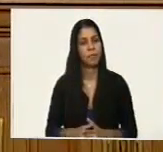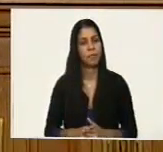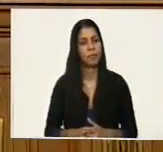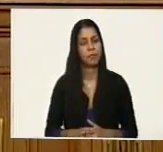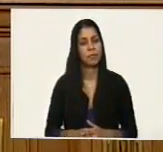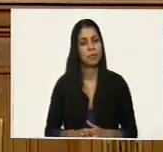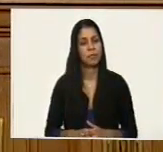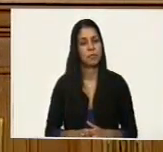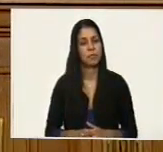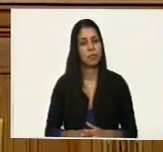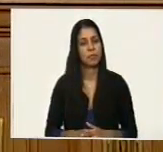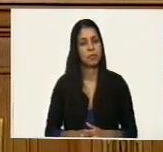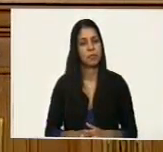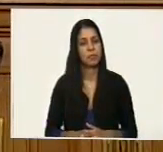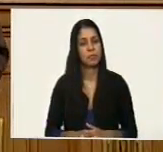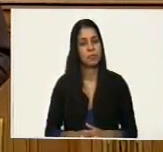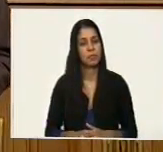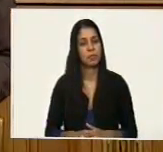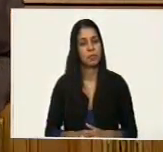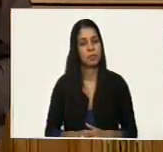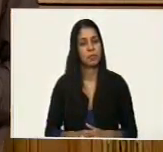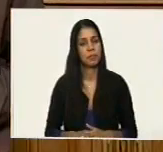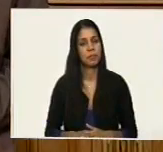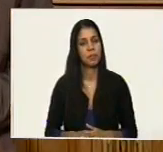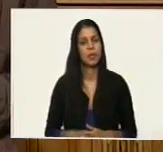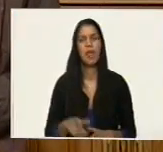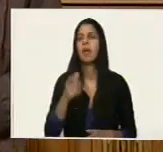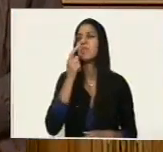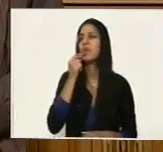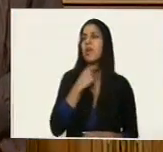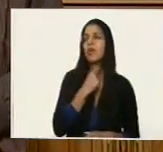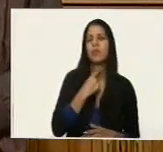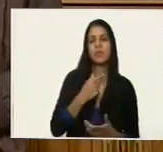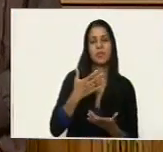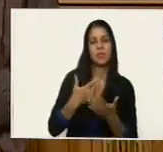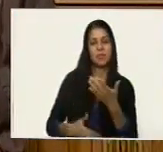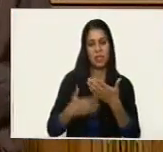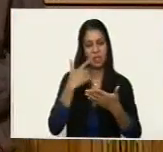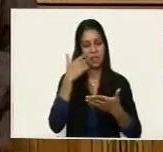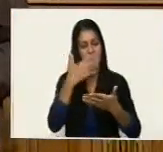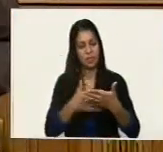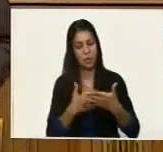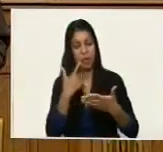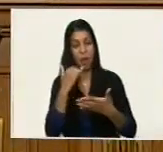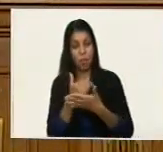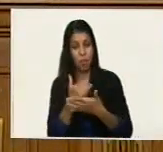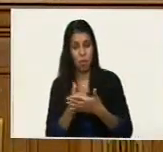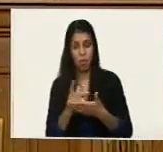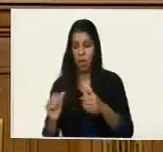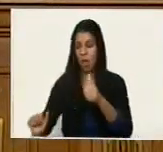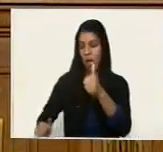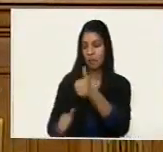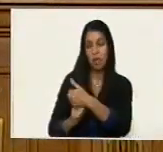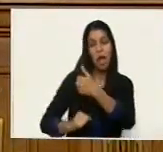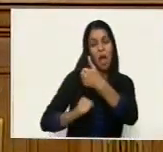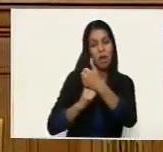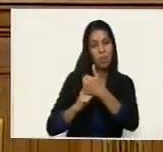gustado ser corrector de pruebas de Juan Germán Rocio. Me hubiera gustado ser asistente